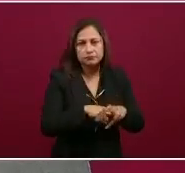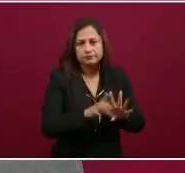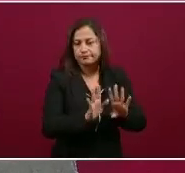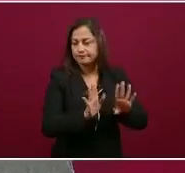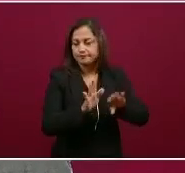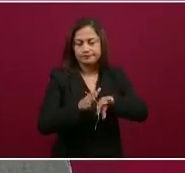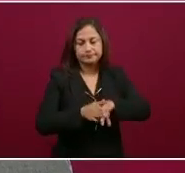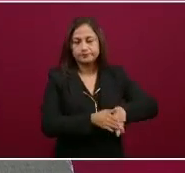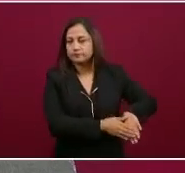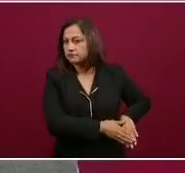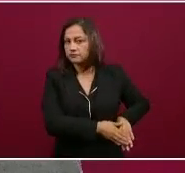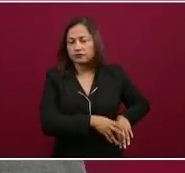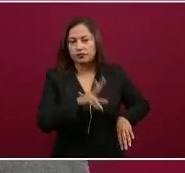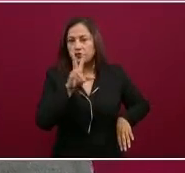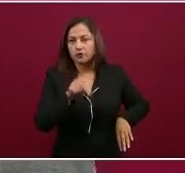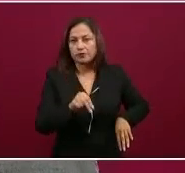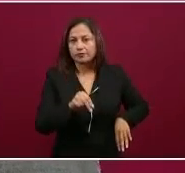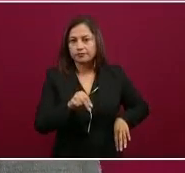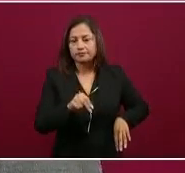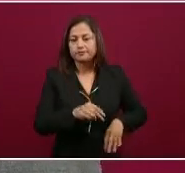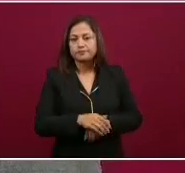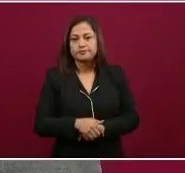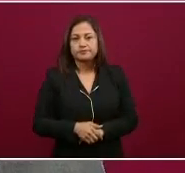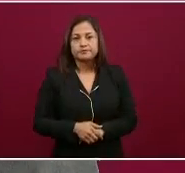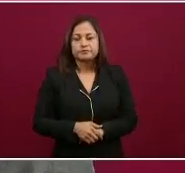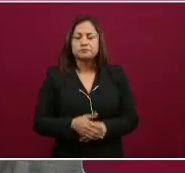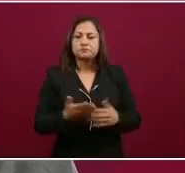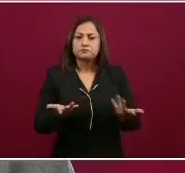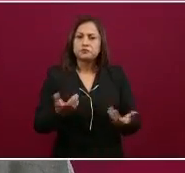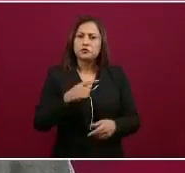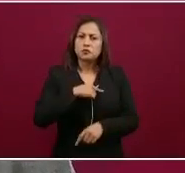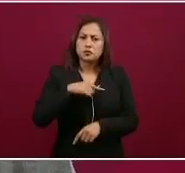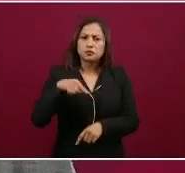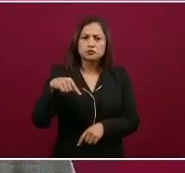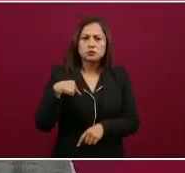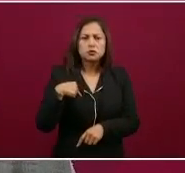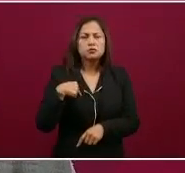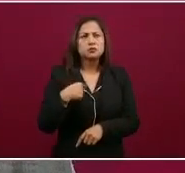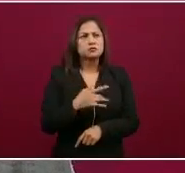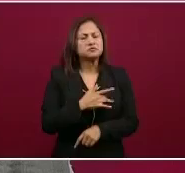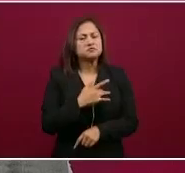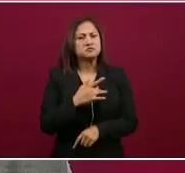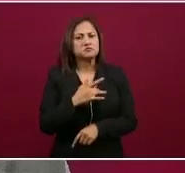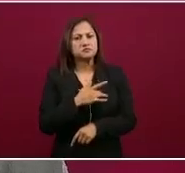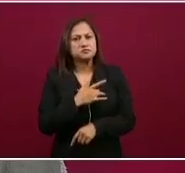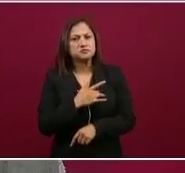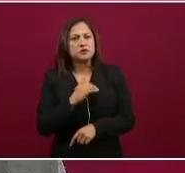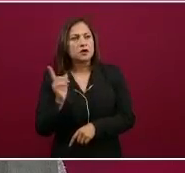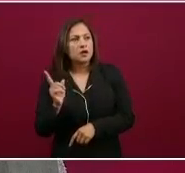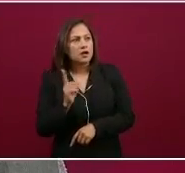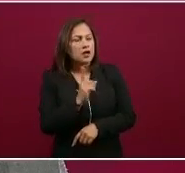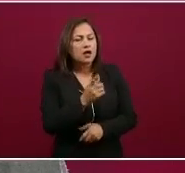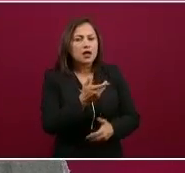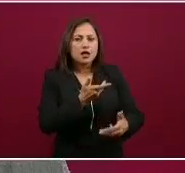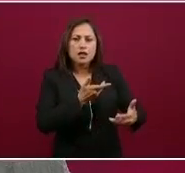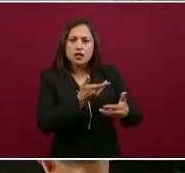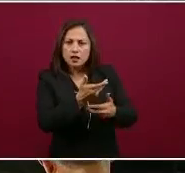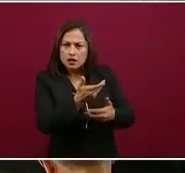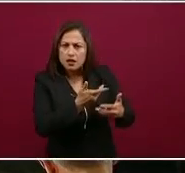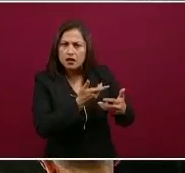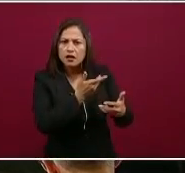lo vamos a hacer. Vamos a buscar convencer, persuadir